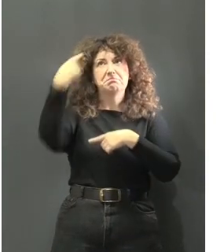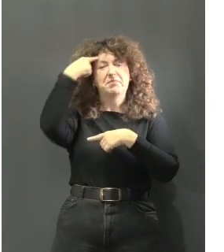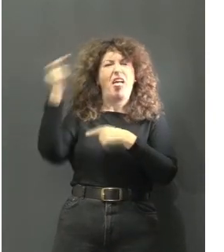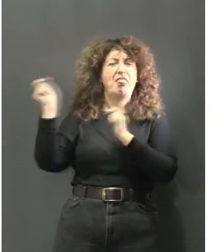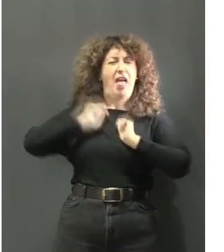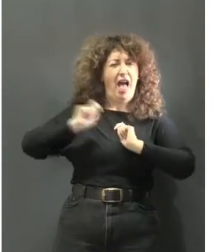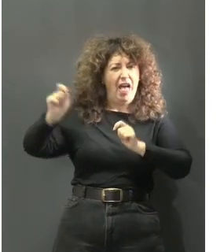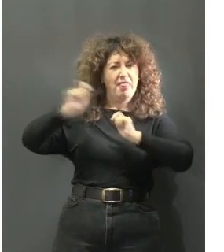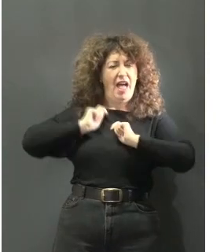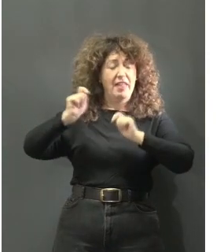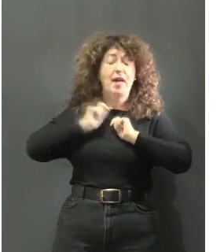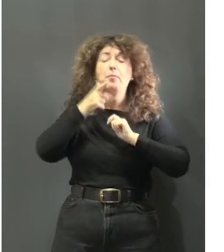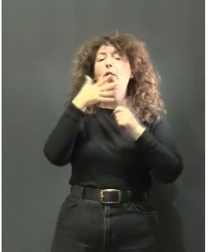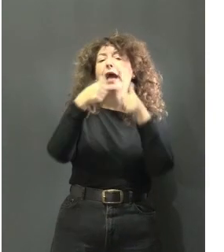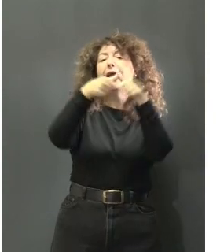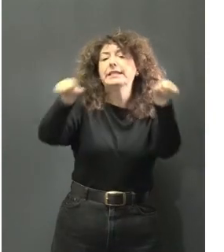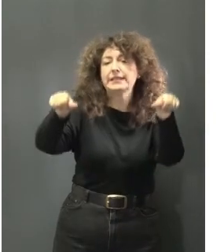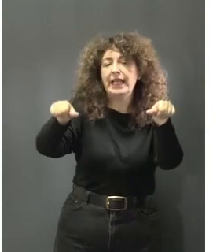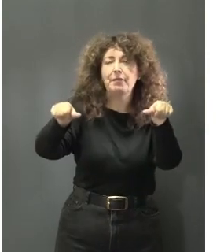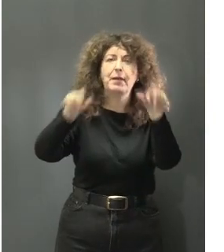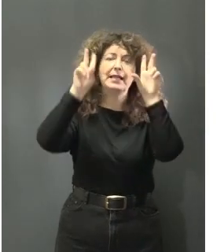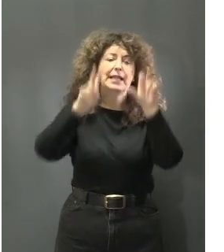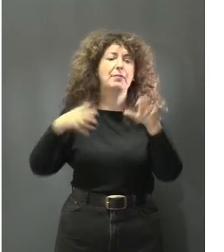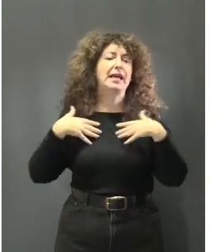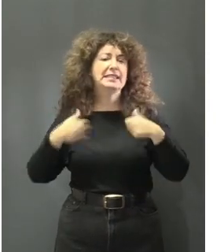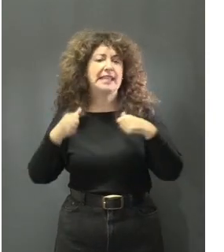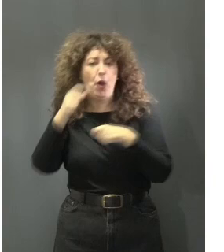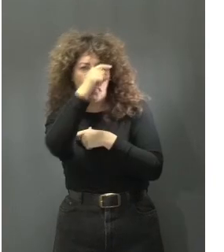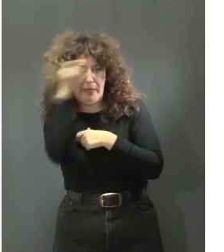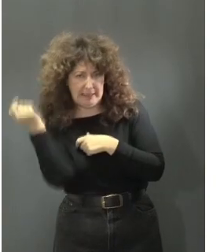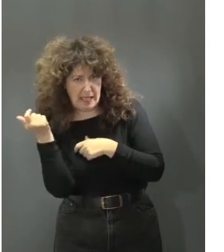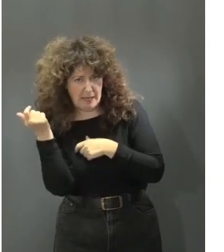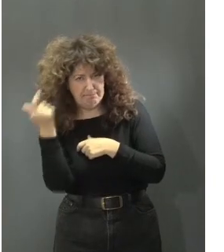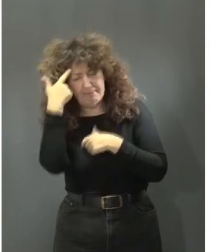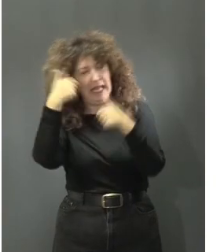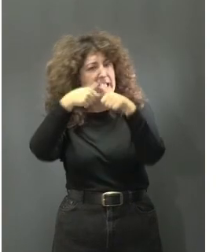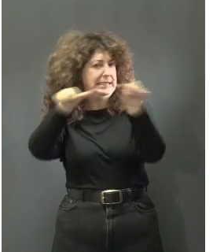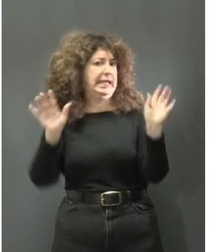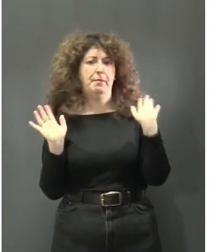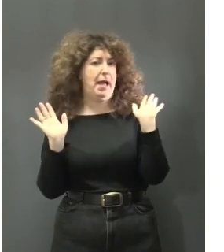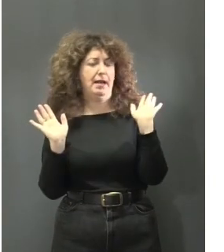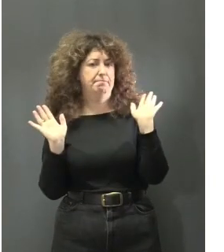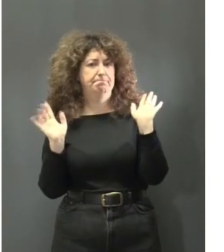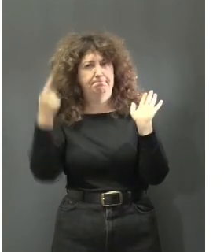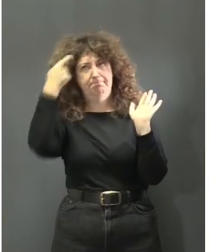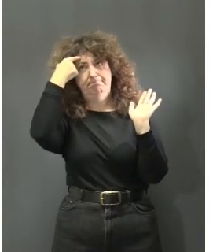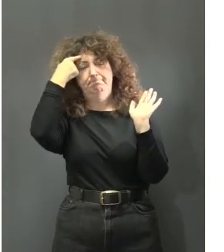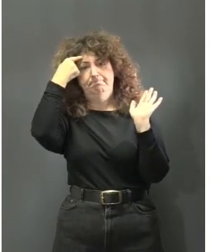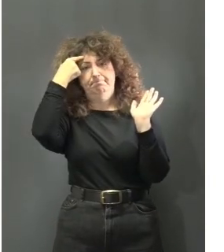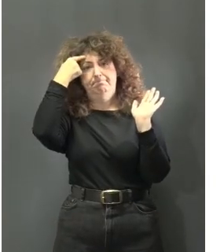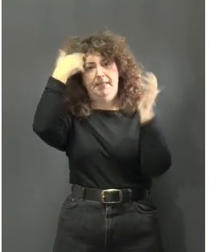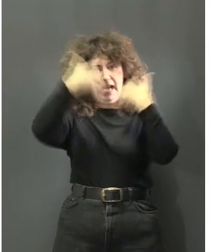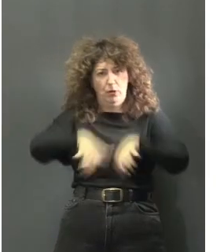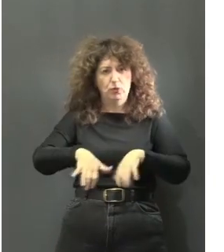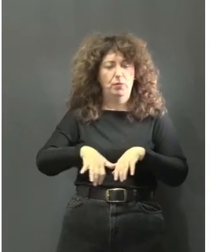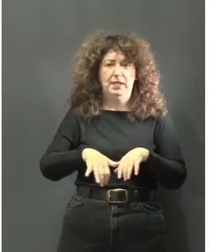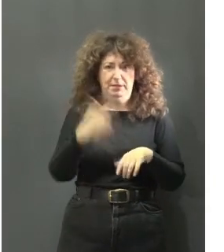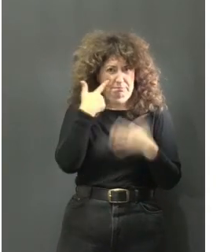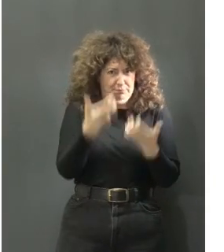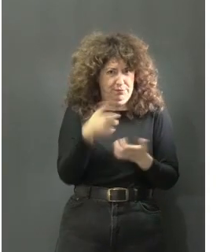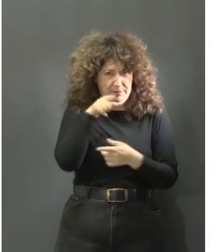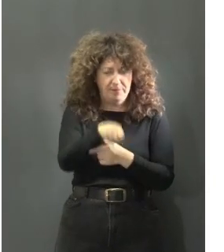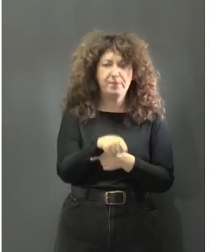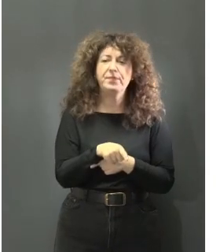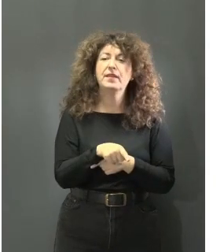desde el estigma, por ejemplo, de la salud mental, de los problemas de salud mental, que es tan marcado